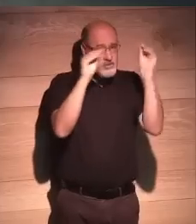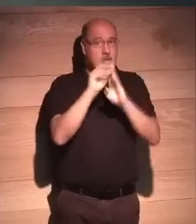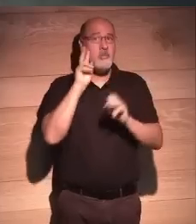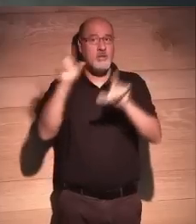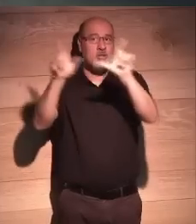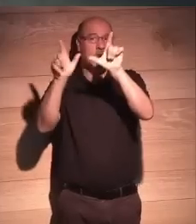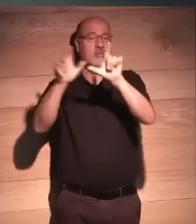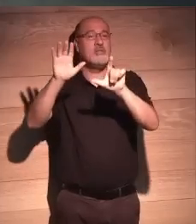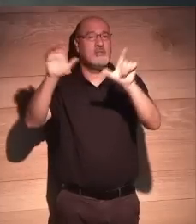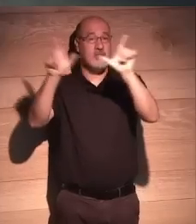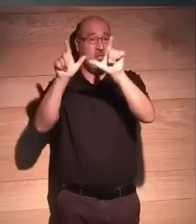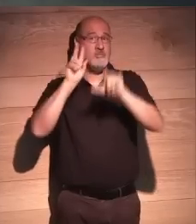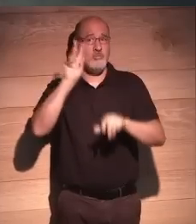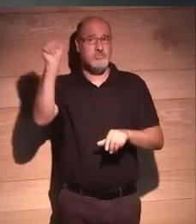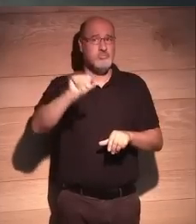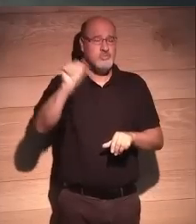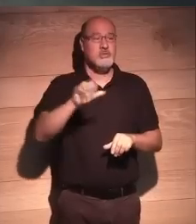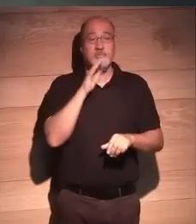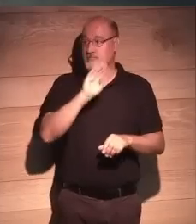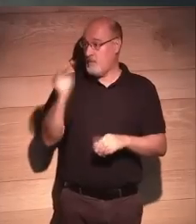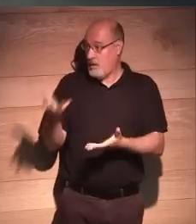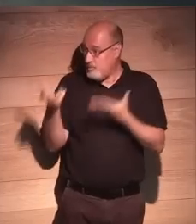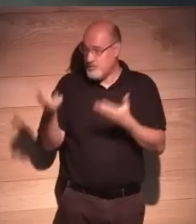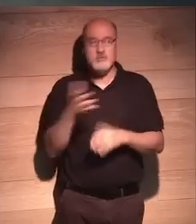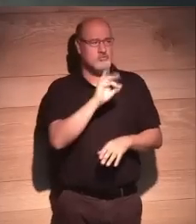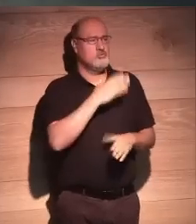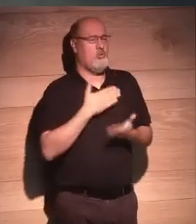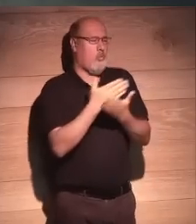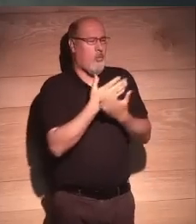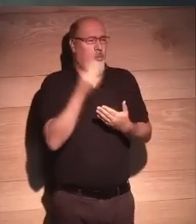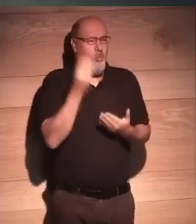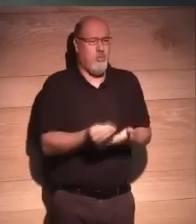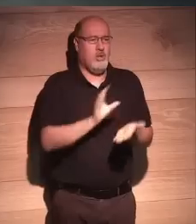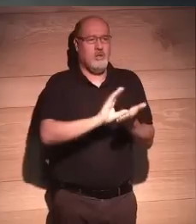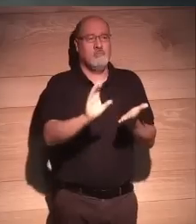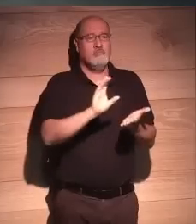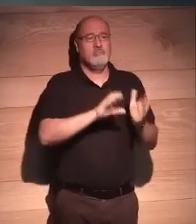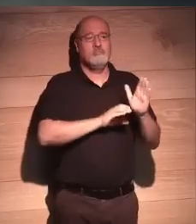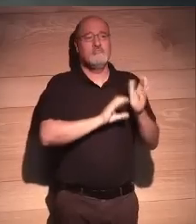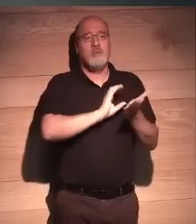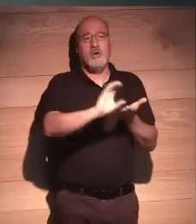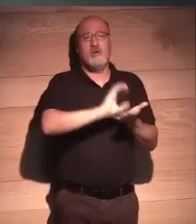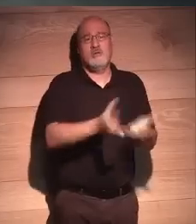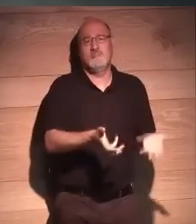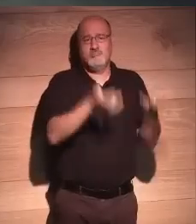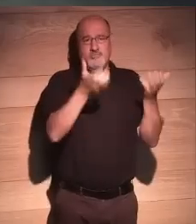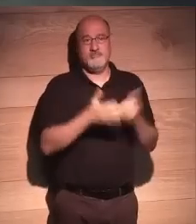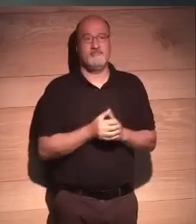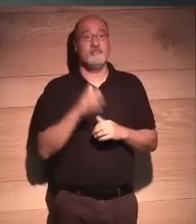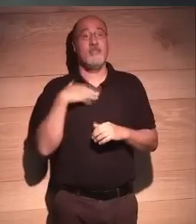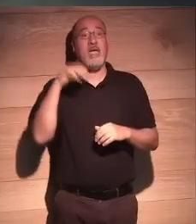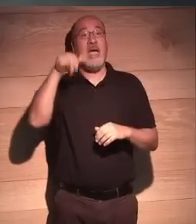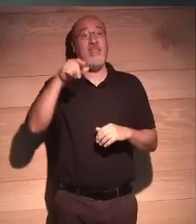bueno... ¿Y aprobabas? ¿Eh? ¿Aprobabas? Sí, yo era muy buena estudiante. O yo muy mal televisando. Andrés